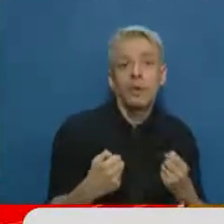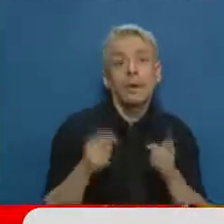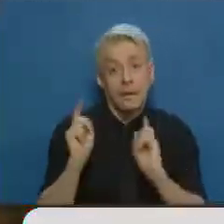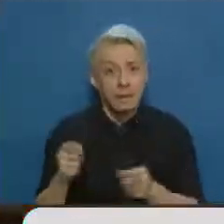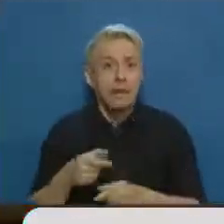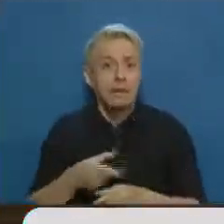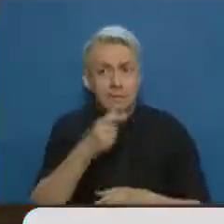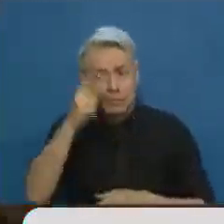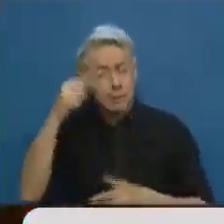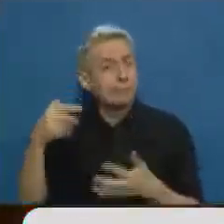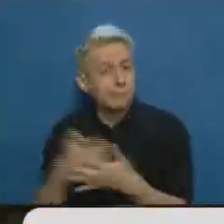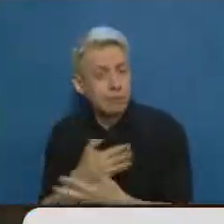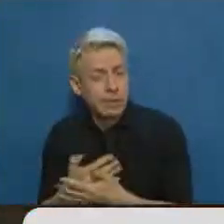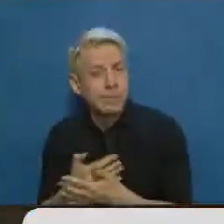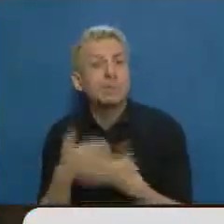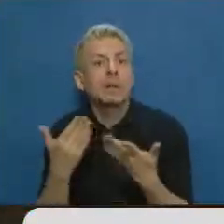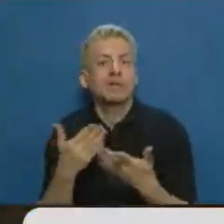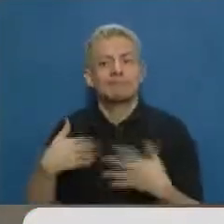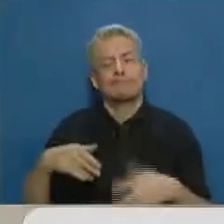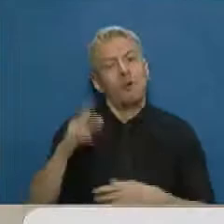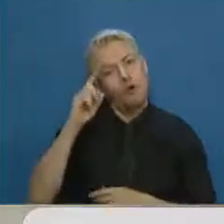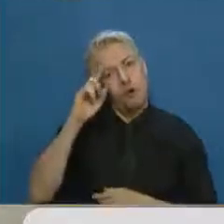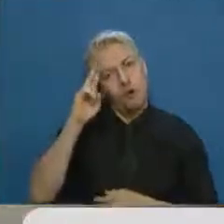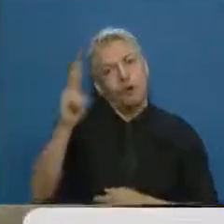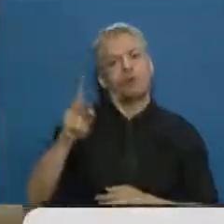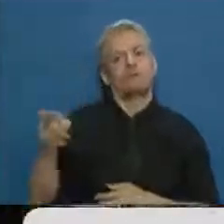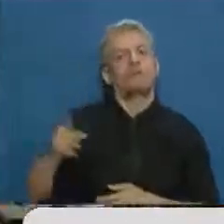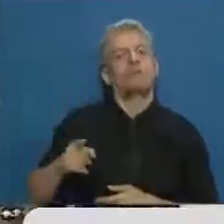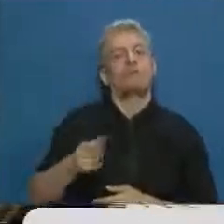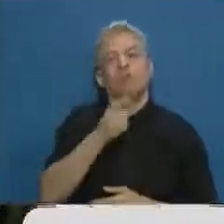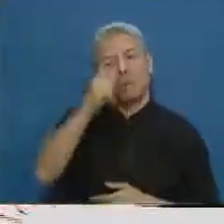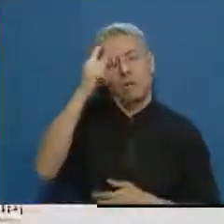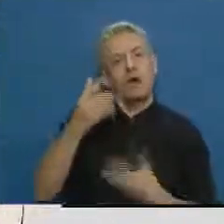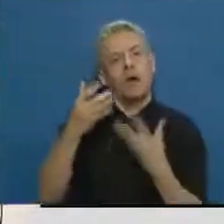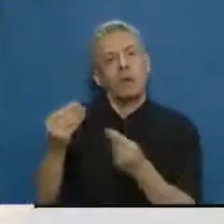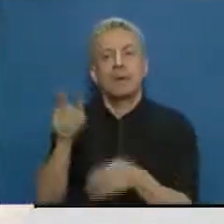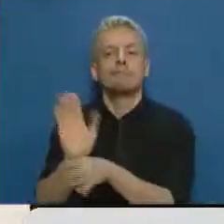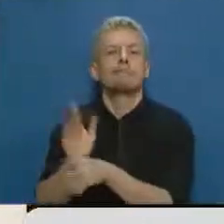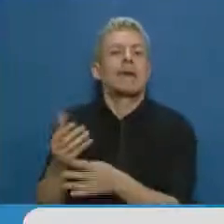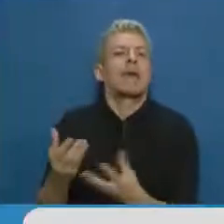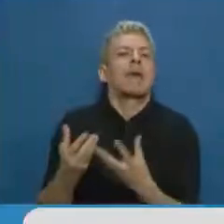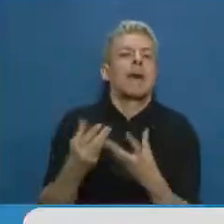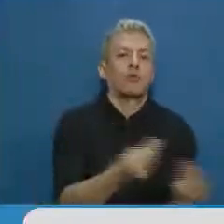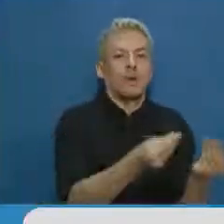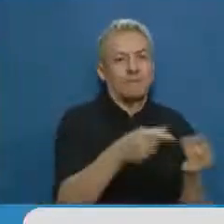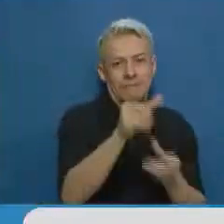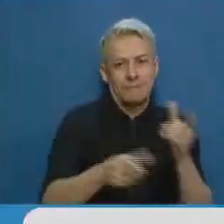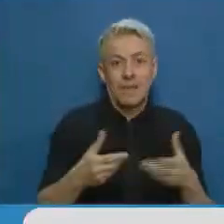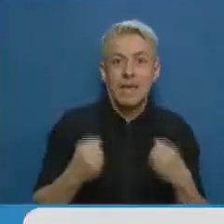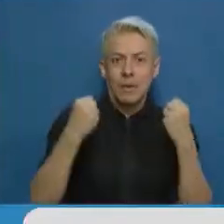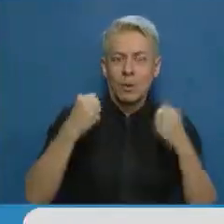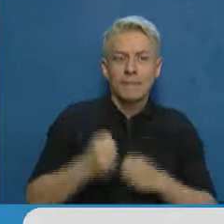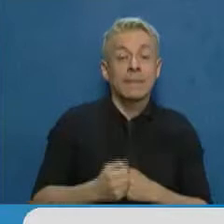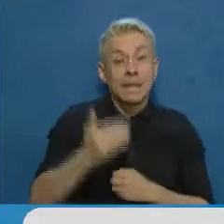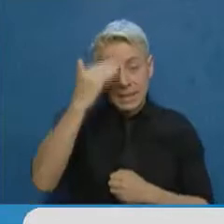eso para nosotros, para los maipucinos, es un honor poder ayudar a nuestros bomberos porque son nuestros héroes. Son 15.000 pesos que se van a pagar en dos cuotas. La primera cuota